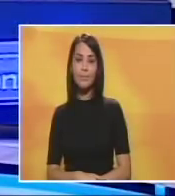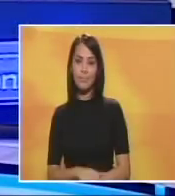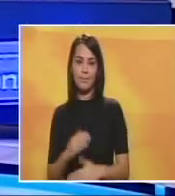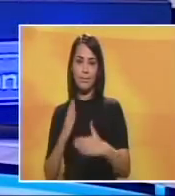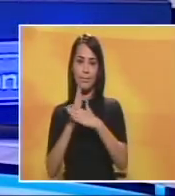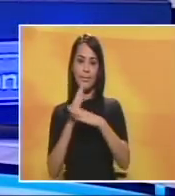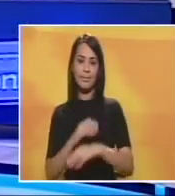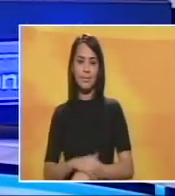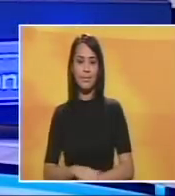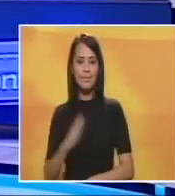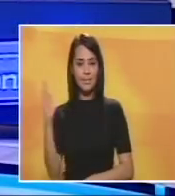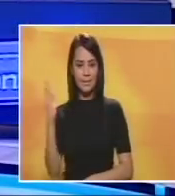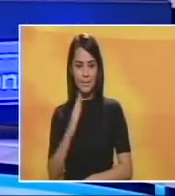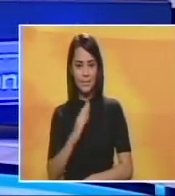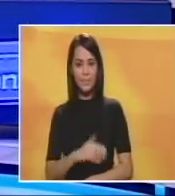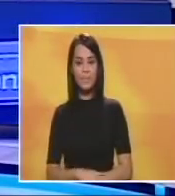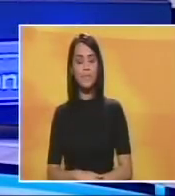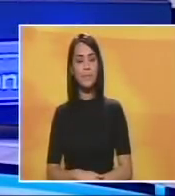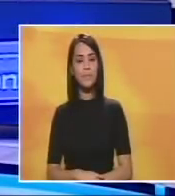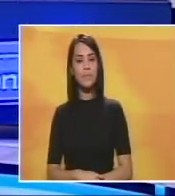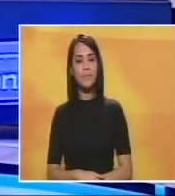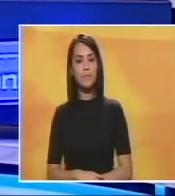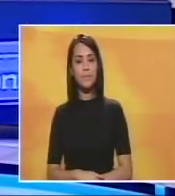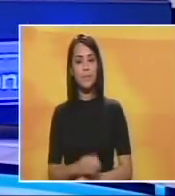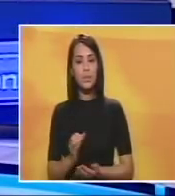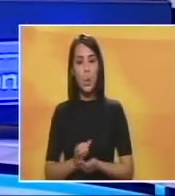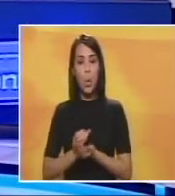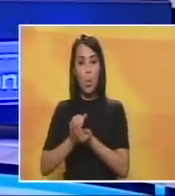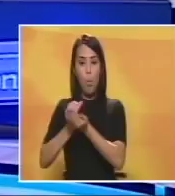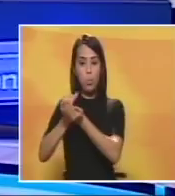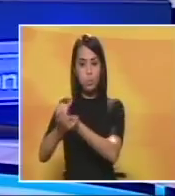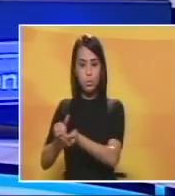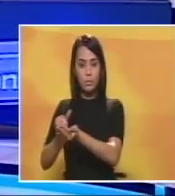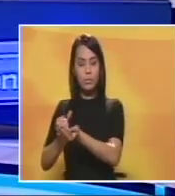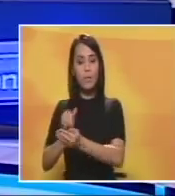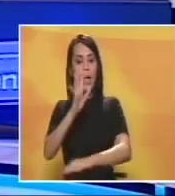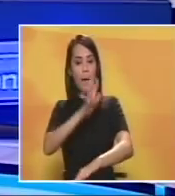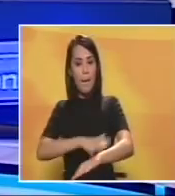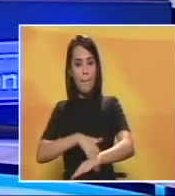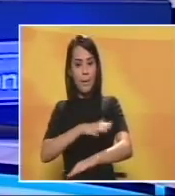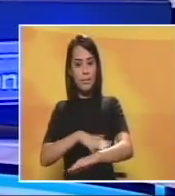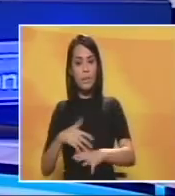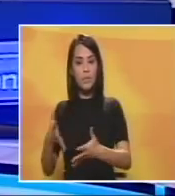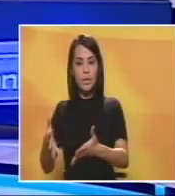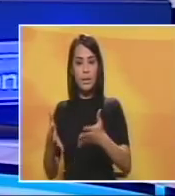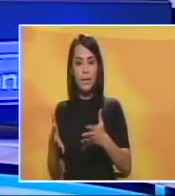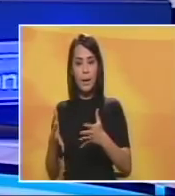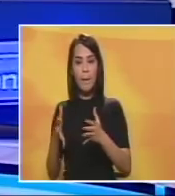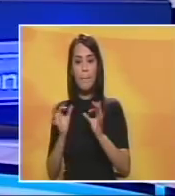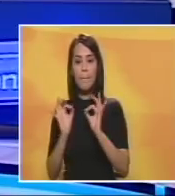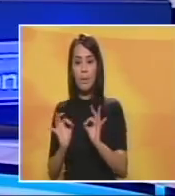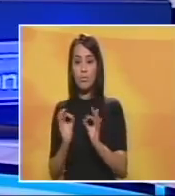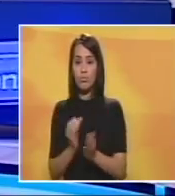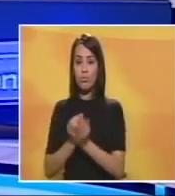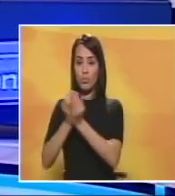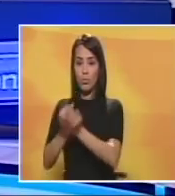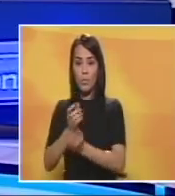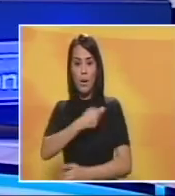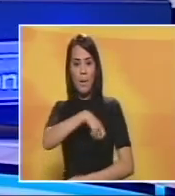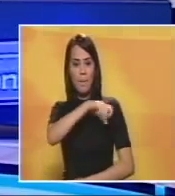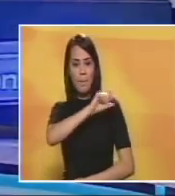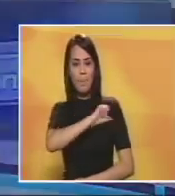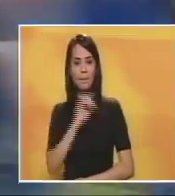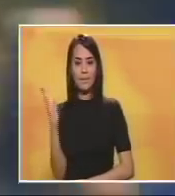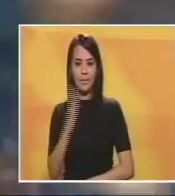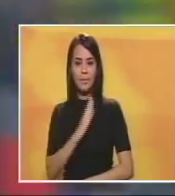Hacemos una pausa. Al regreso, levantan la copa. El Barcelona se consagró campeón de la Supercopa de España. Los